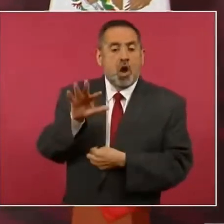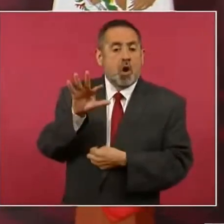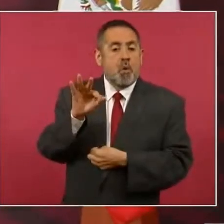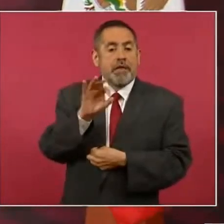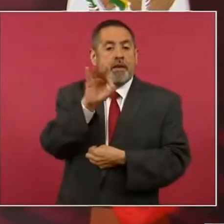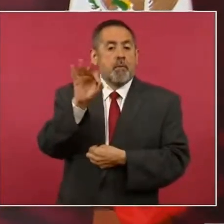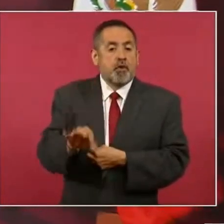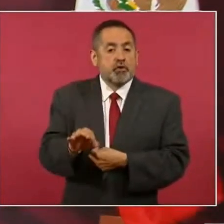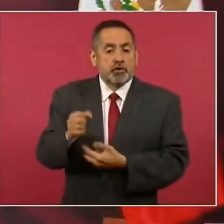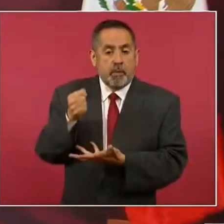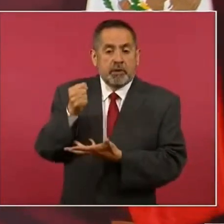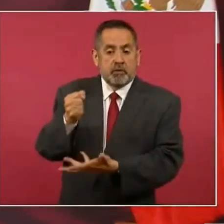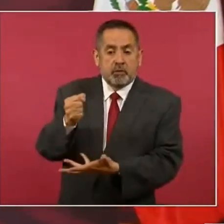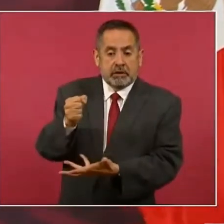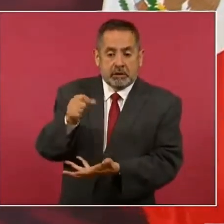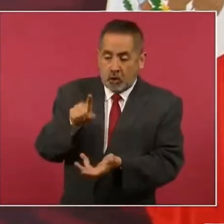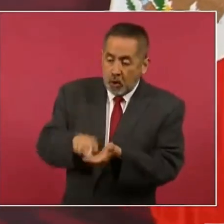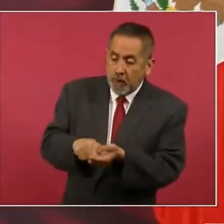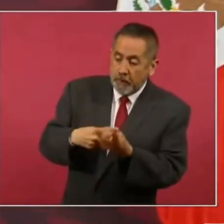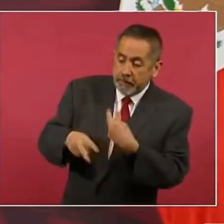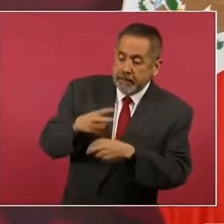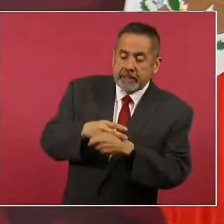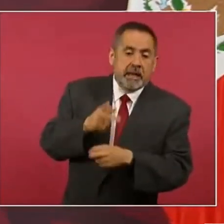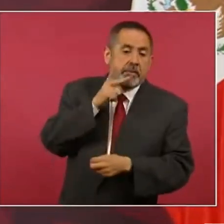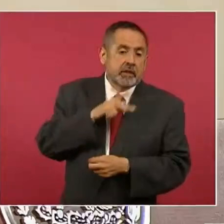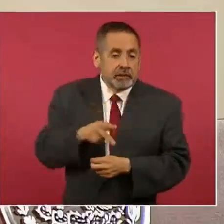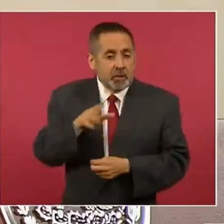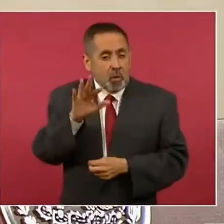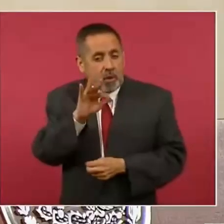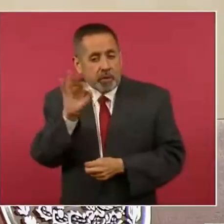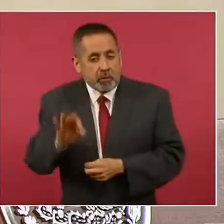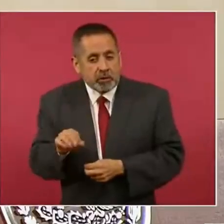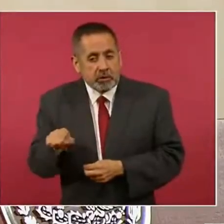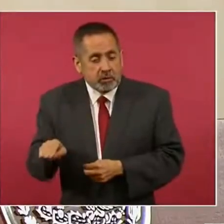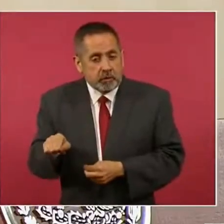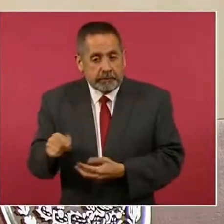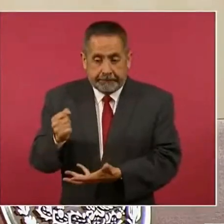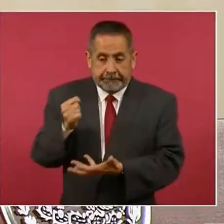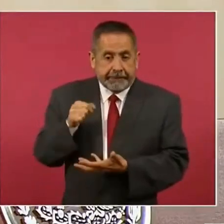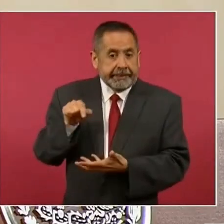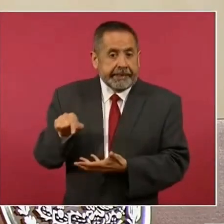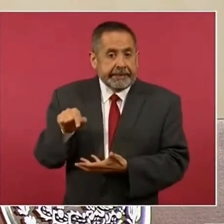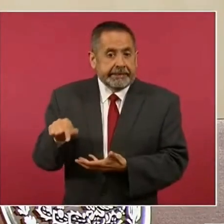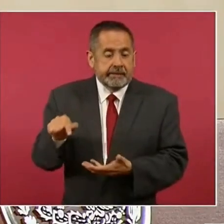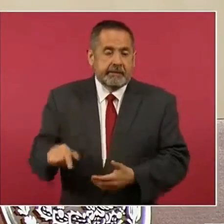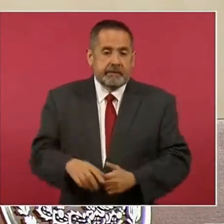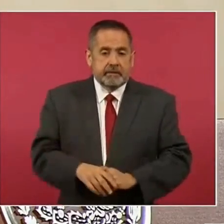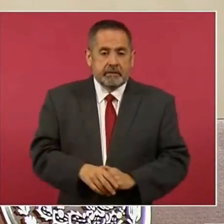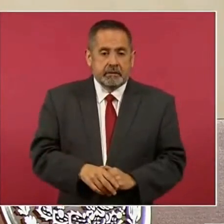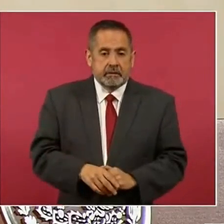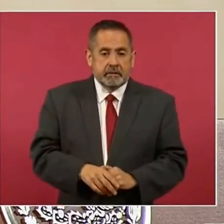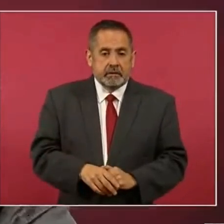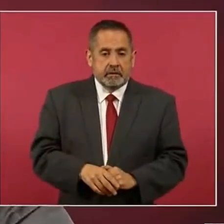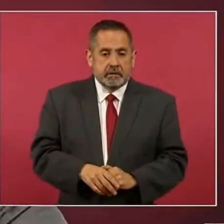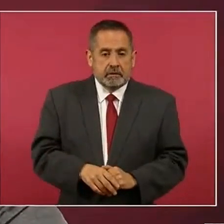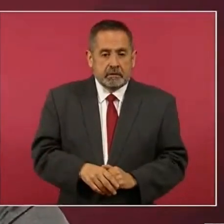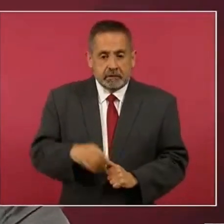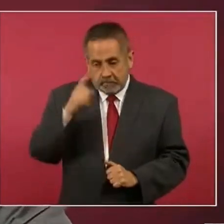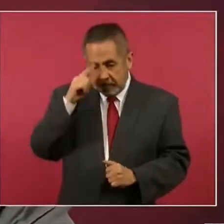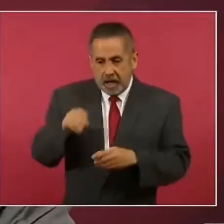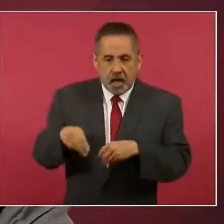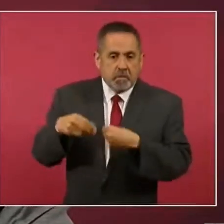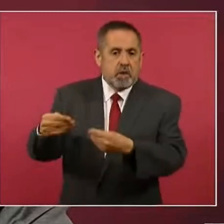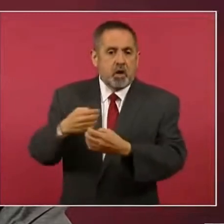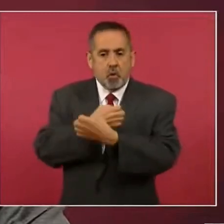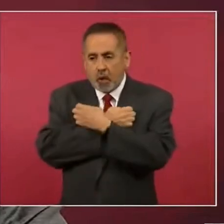ingreso proveniente del petróleo, 40% del presupuesto. ¿Para qué? Pues para la